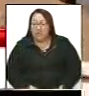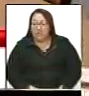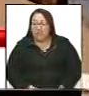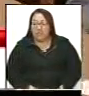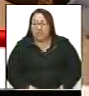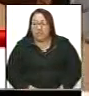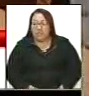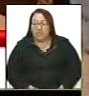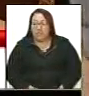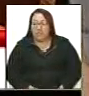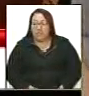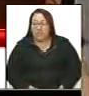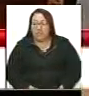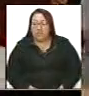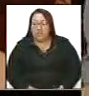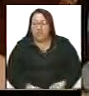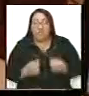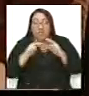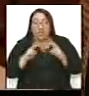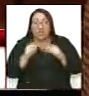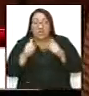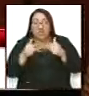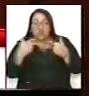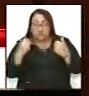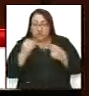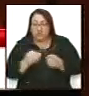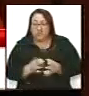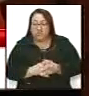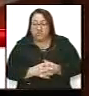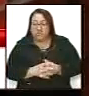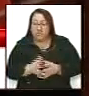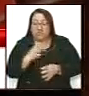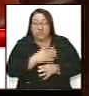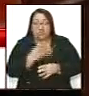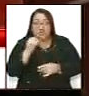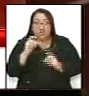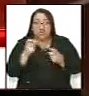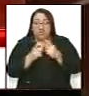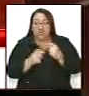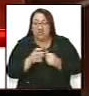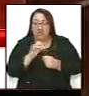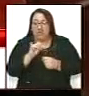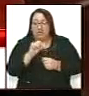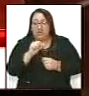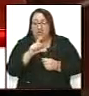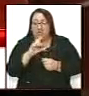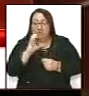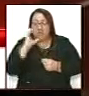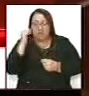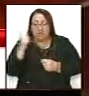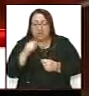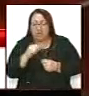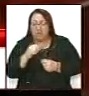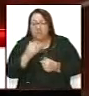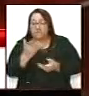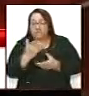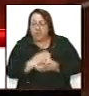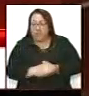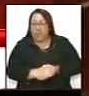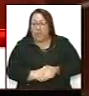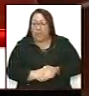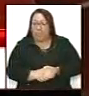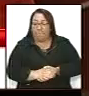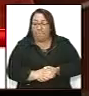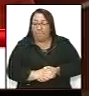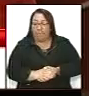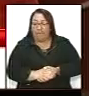fijar los ojos en la Amazonía. Y si bien es cierto, fue iniciativa del congresista Isla crear o pedir, ¿no?, que se